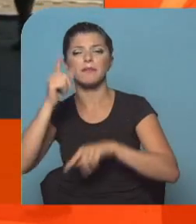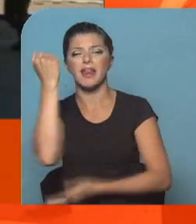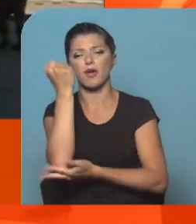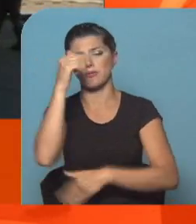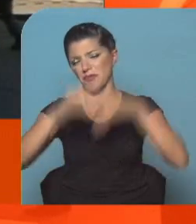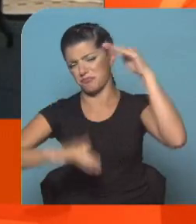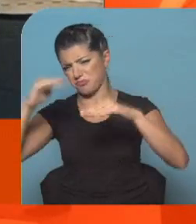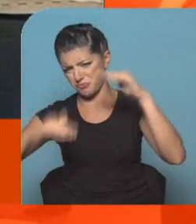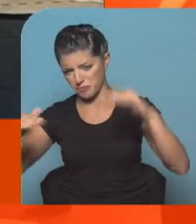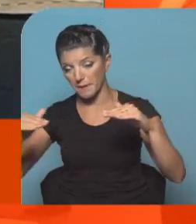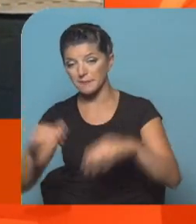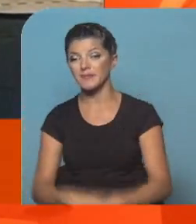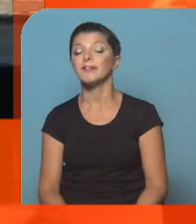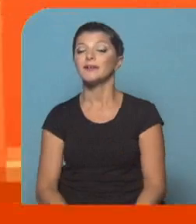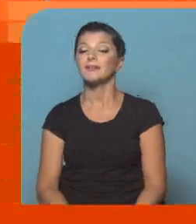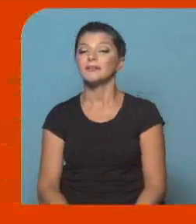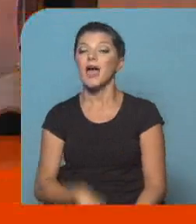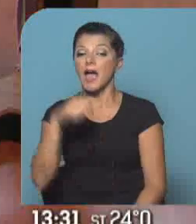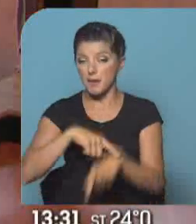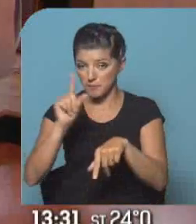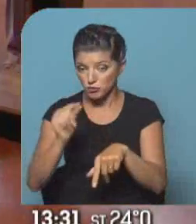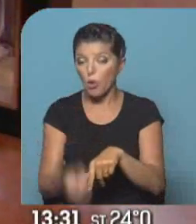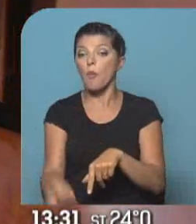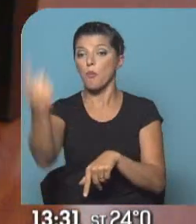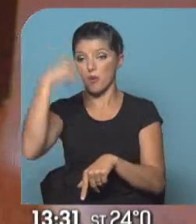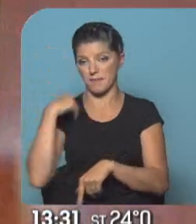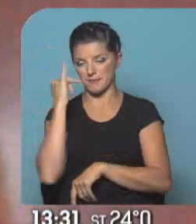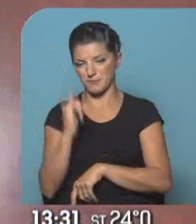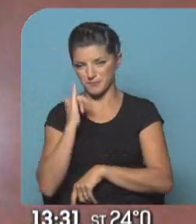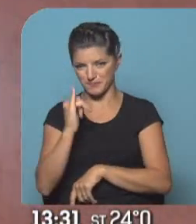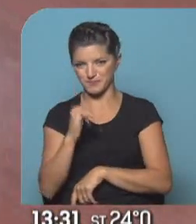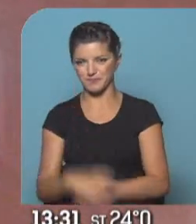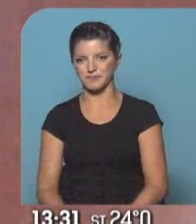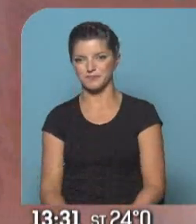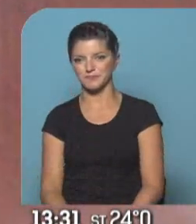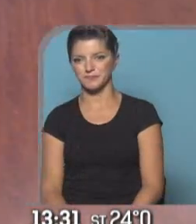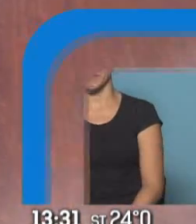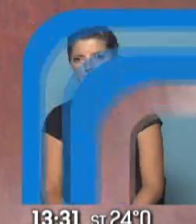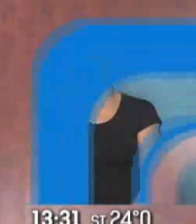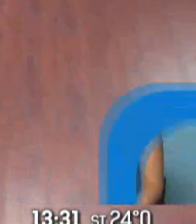Los detalles en instantes, luego de la pausa. Ya volvemos.